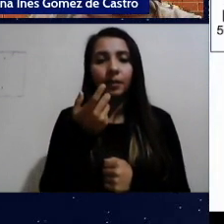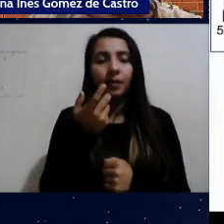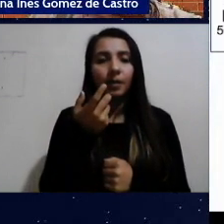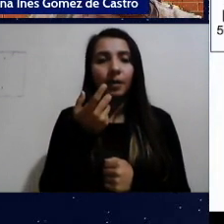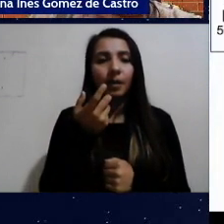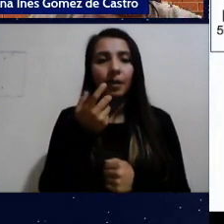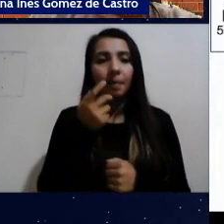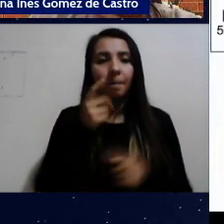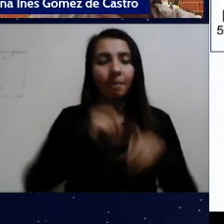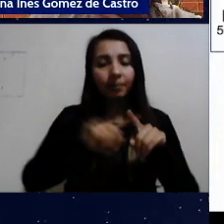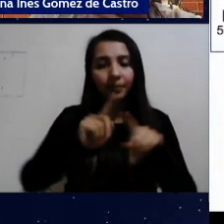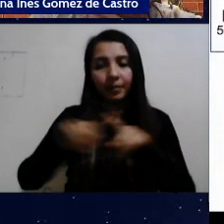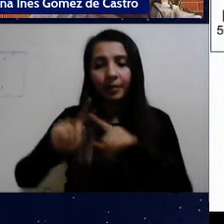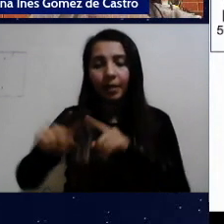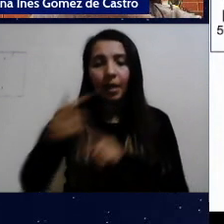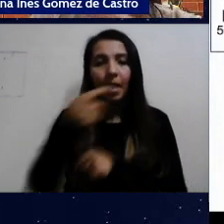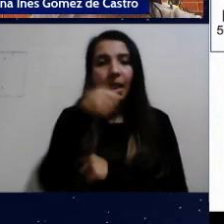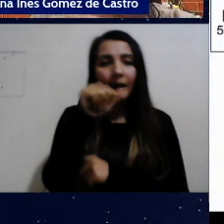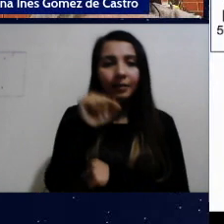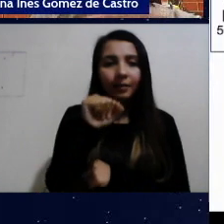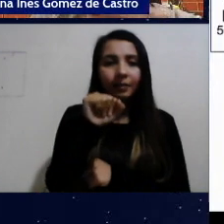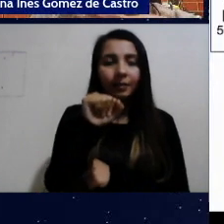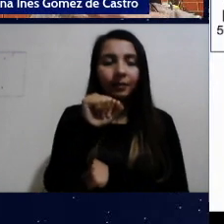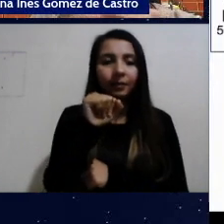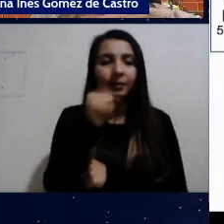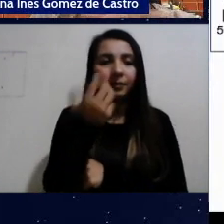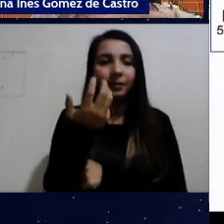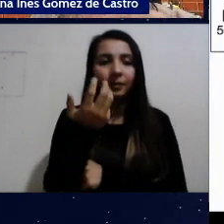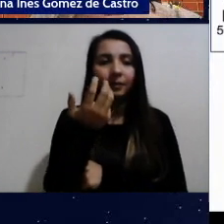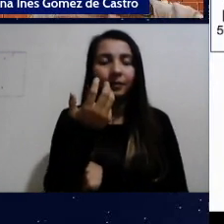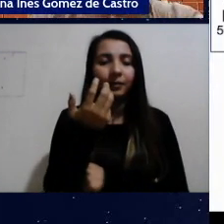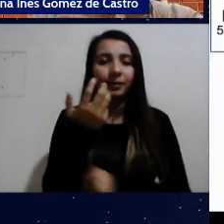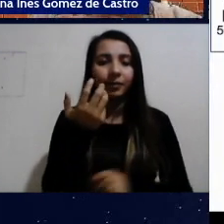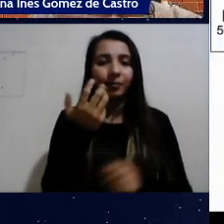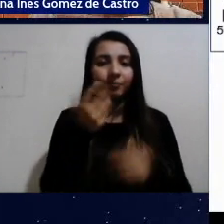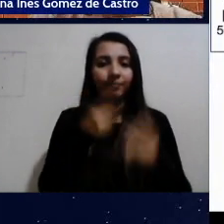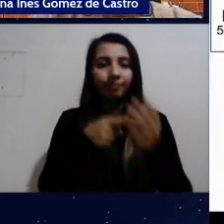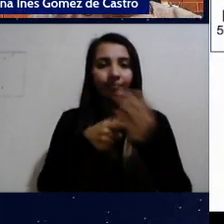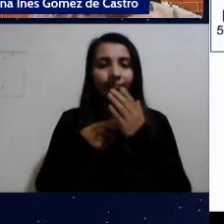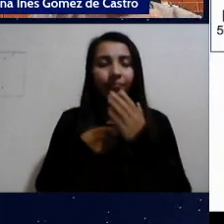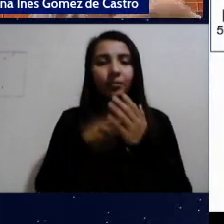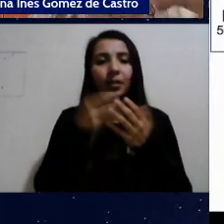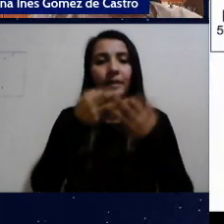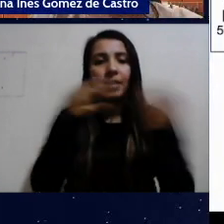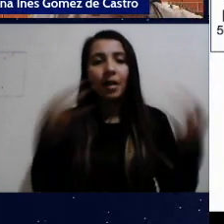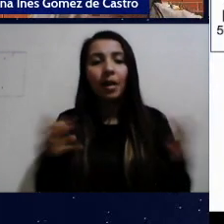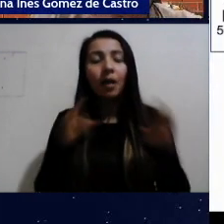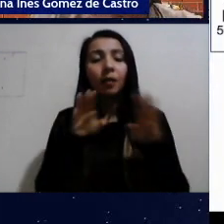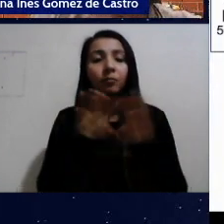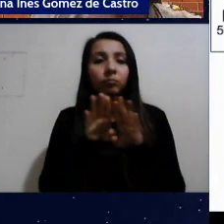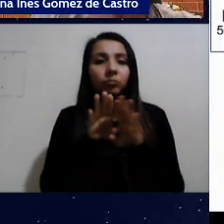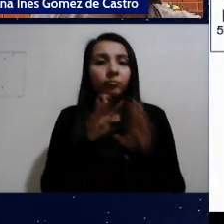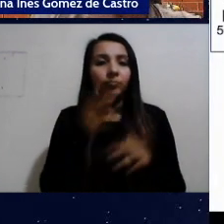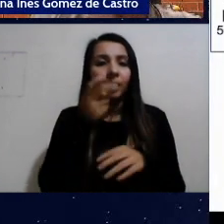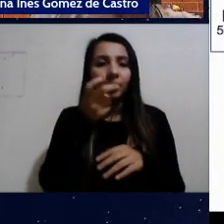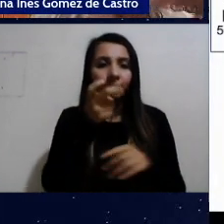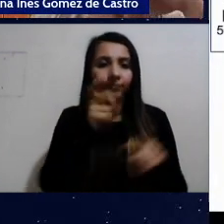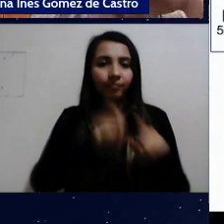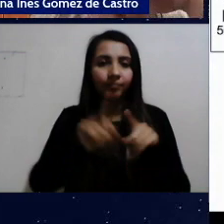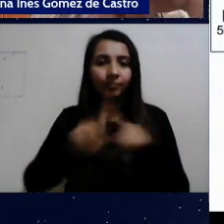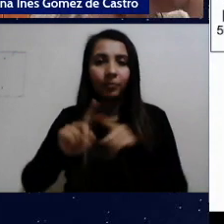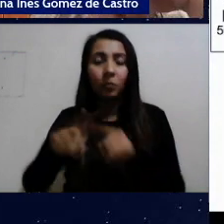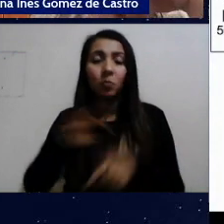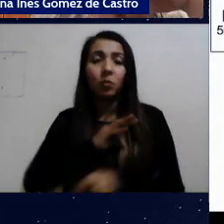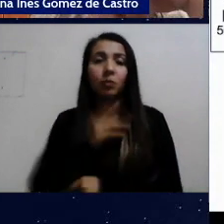sistema Tierra-Luna y cómo todos estos efectos se pueden utilizar para detectar tierras en otros sistemas